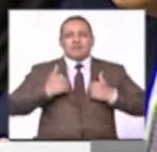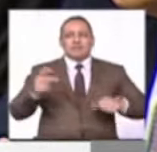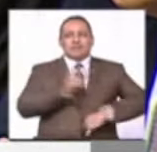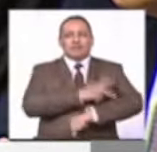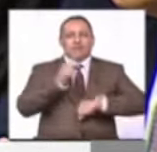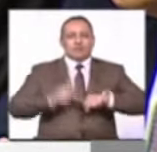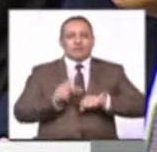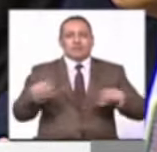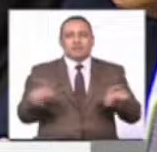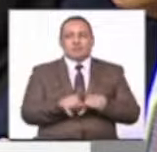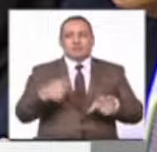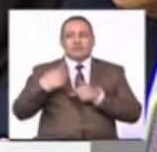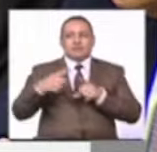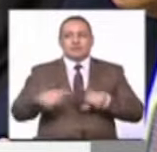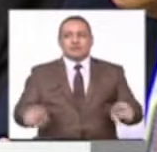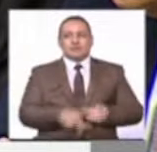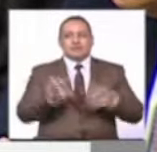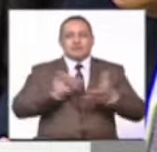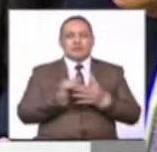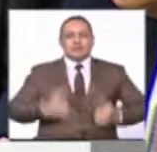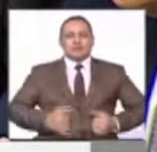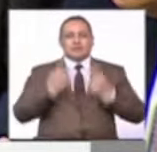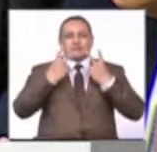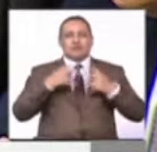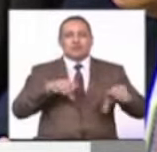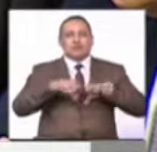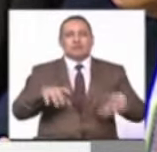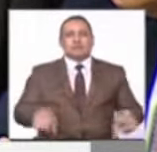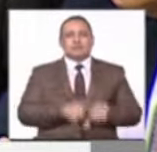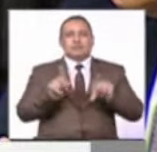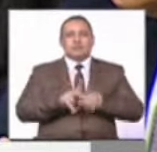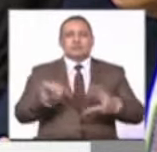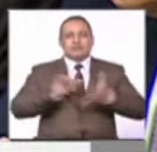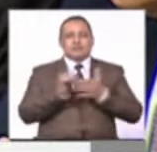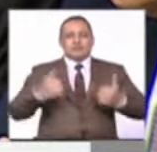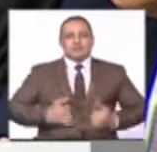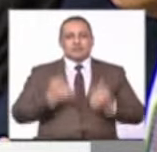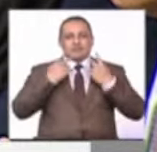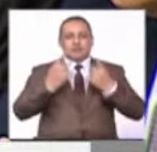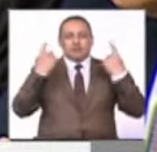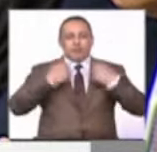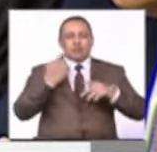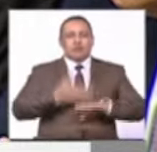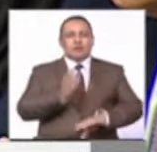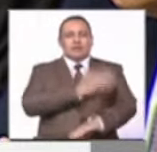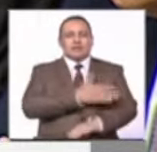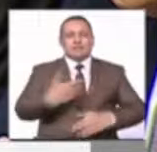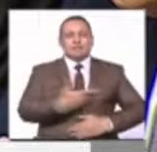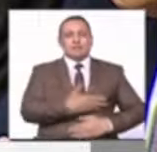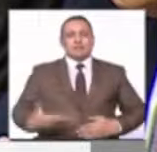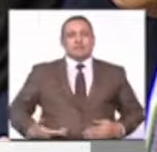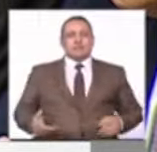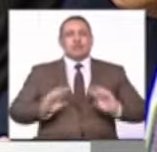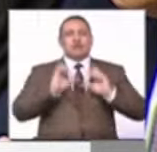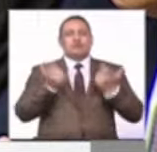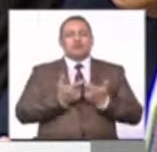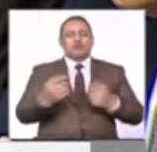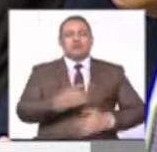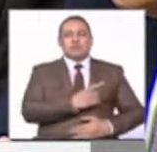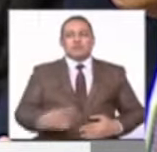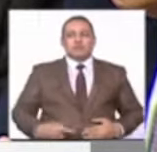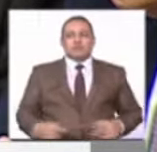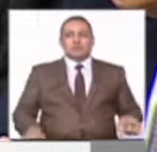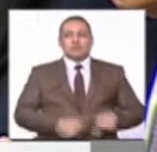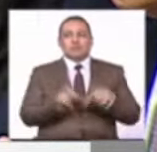país y en el extranjero así lo hice Por ejemplo cuando fui presidente del Consejo directivo de